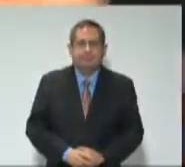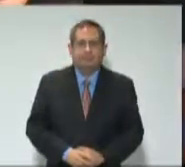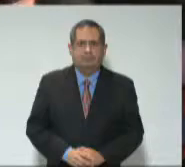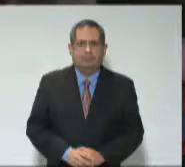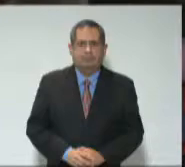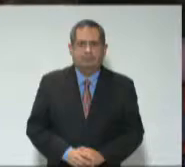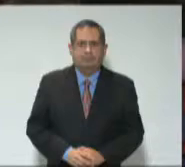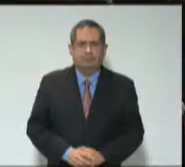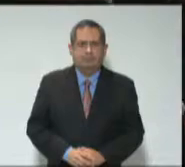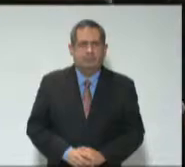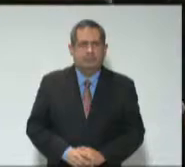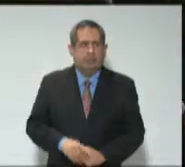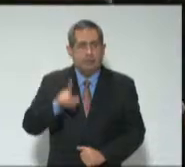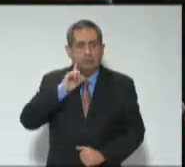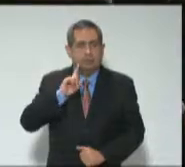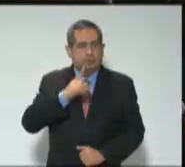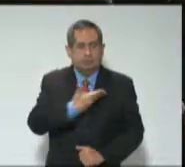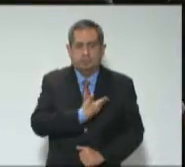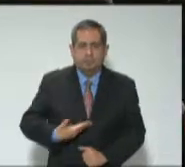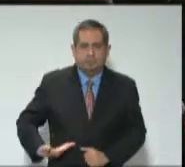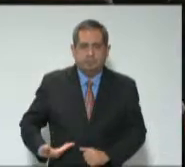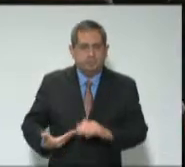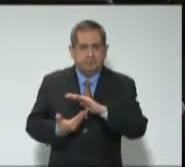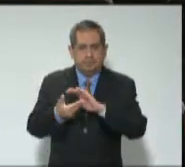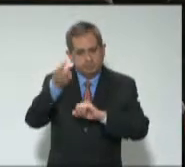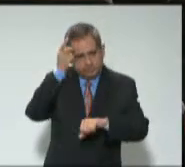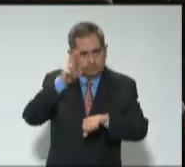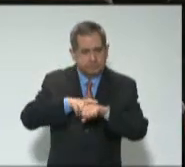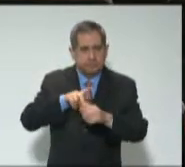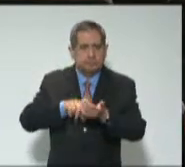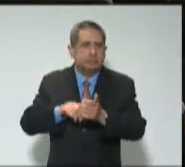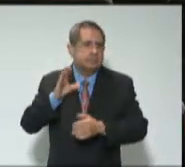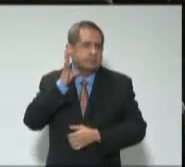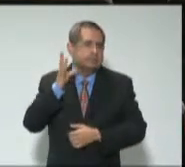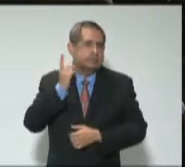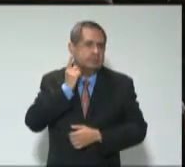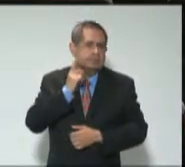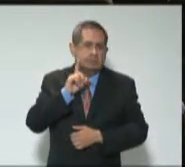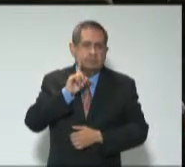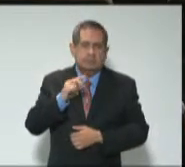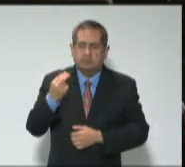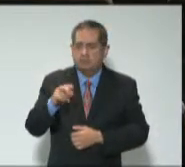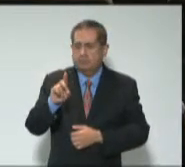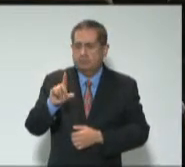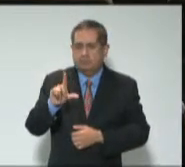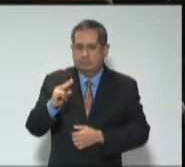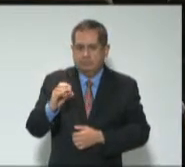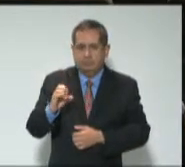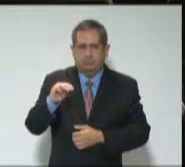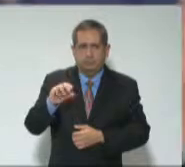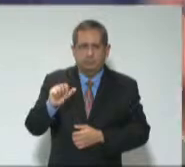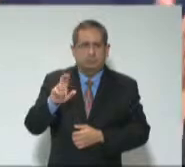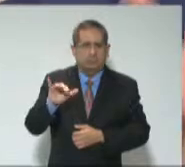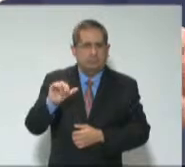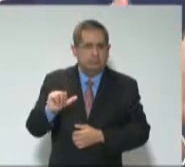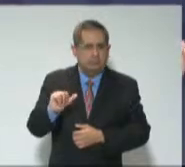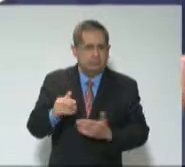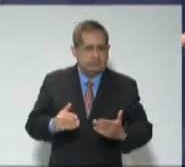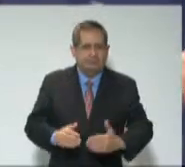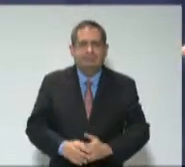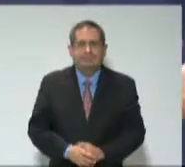Aguilar la presidenta de la mesa directiva de la cámara de diputados Dulce María sauri riancho